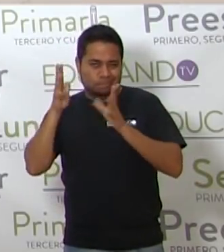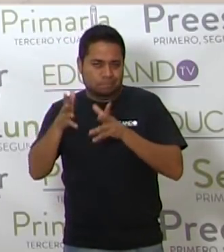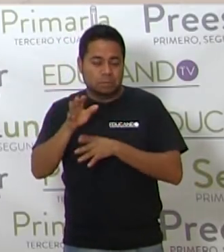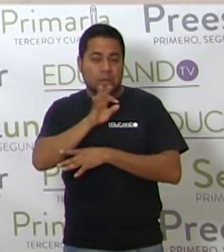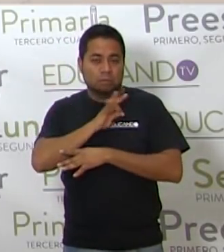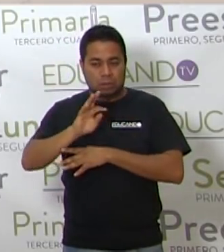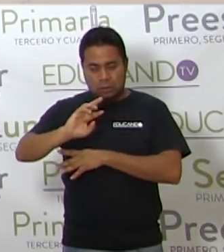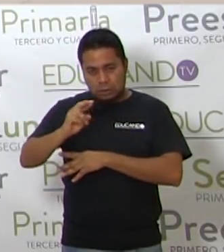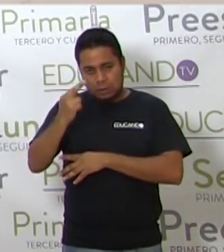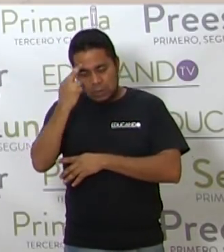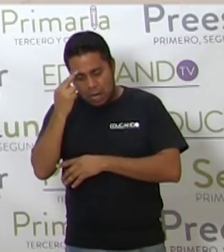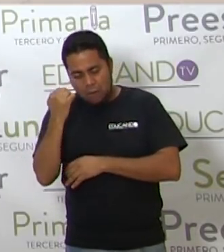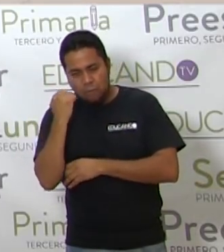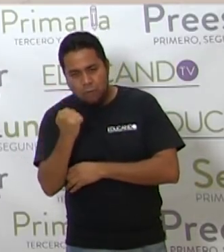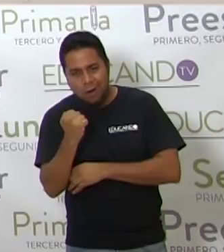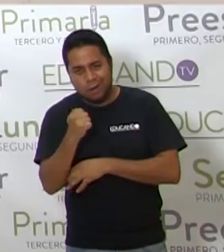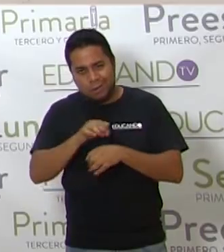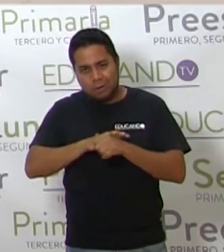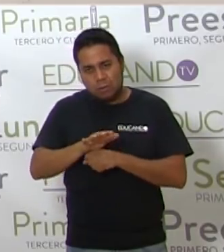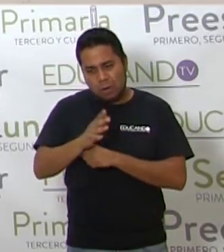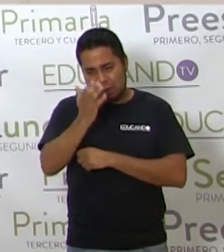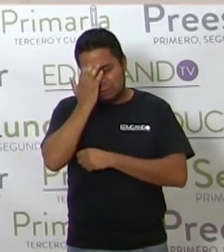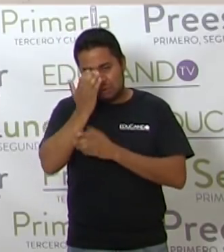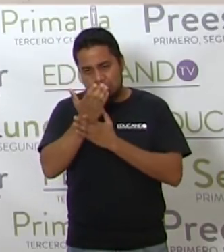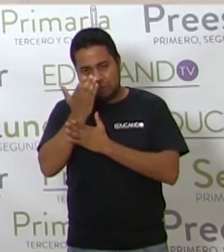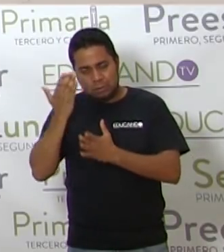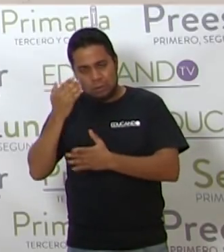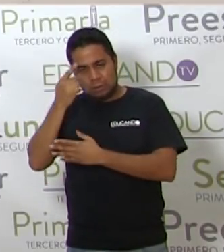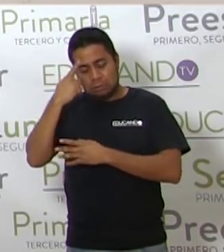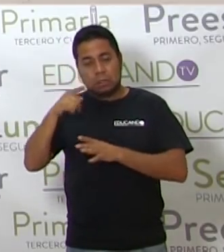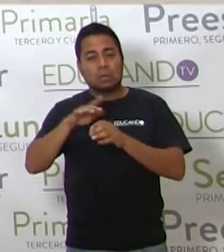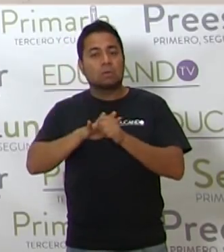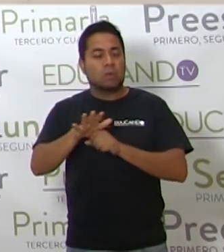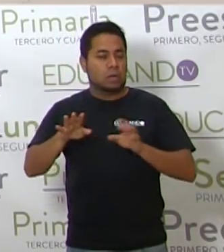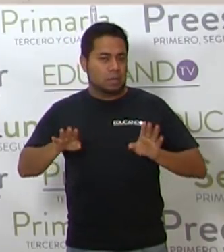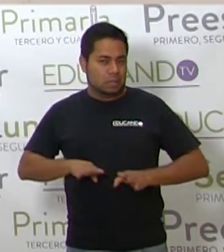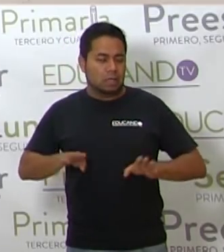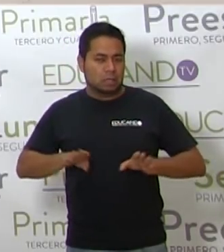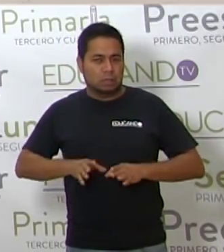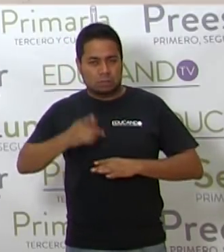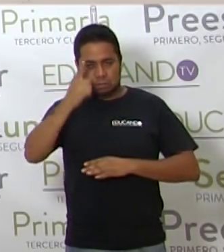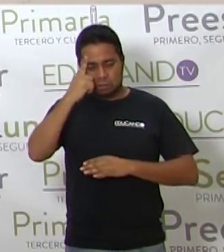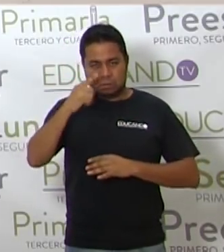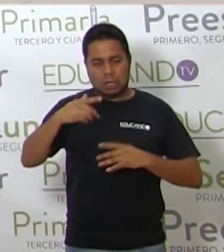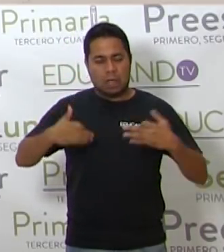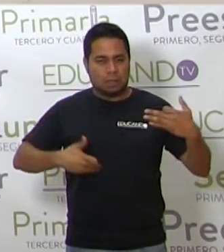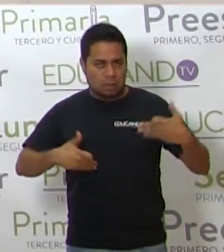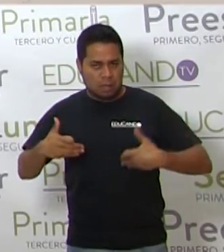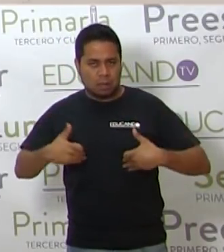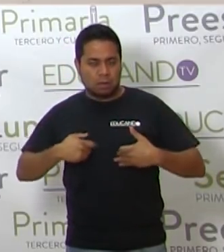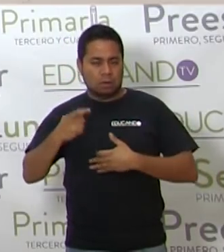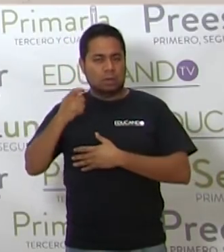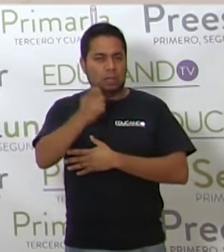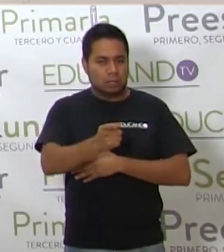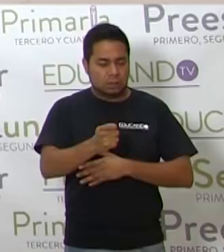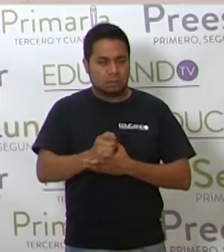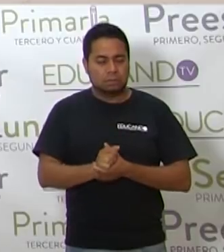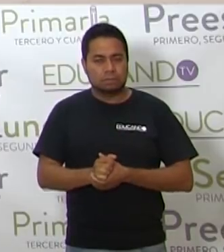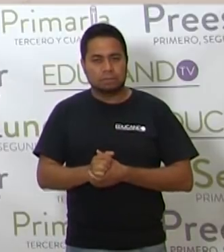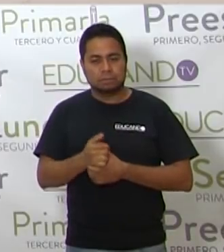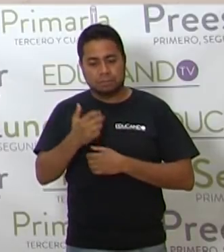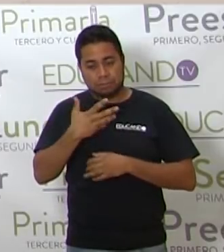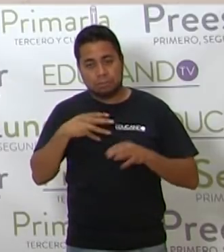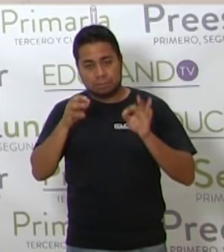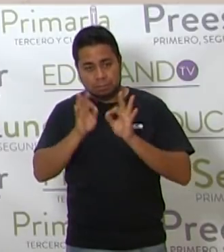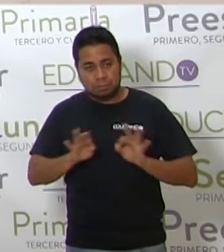puedas recordar y reforzar los conocimientos de las características de las obras de teatro. Indispensable que